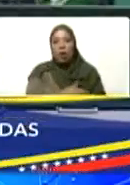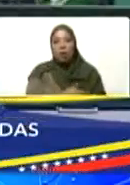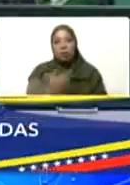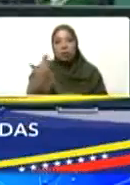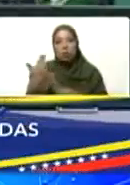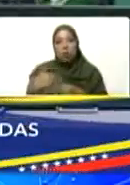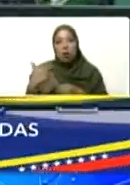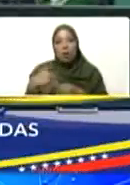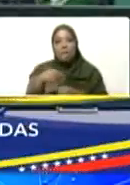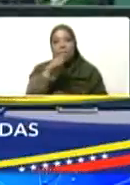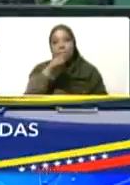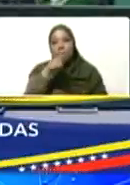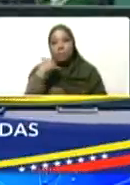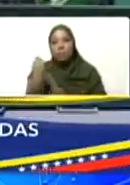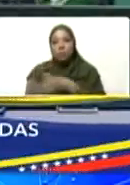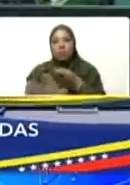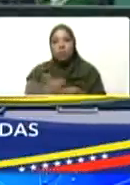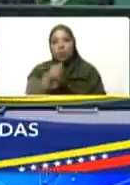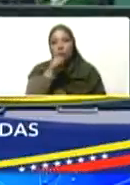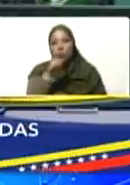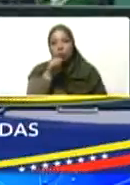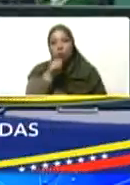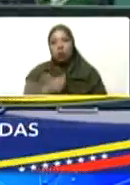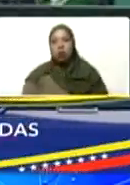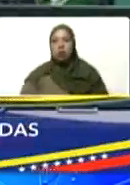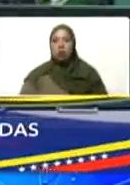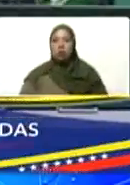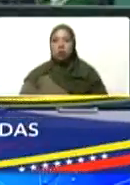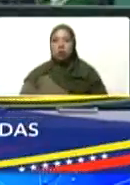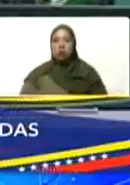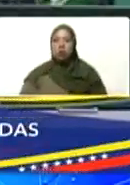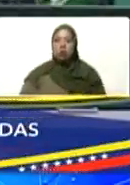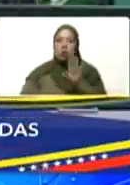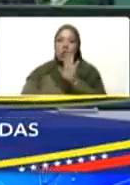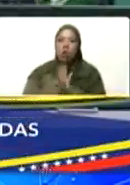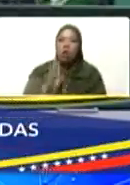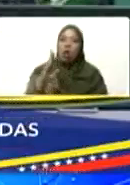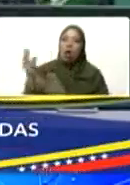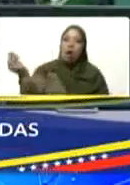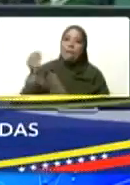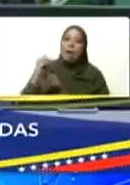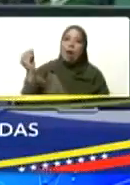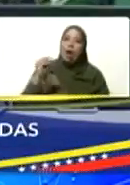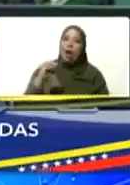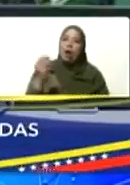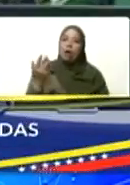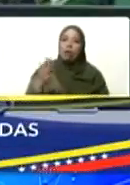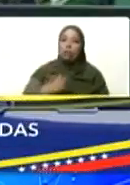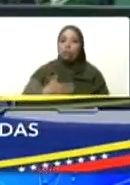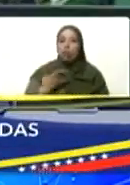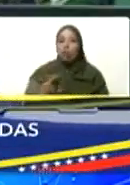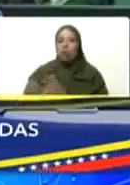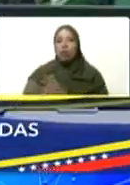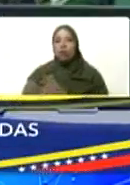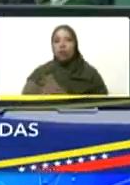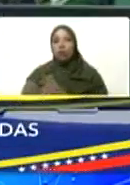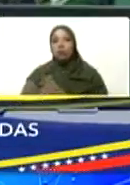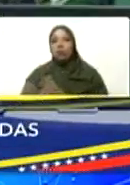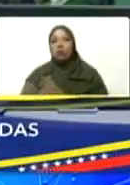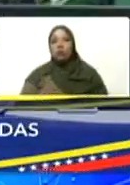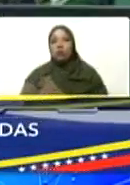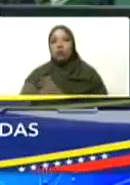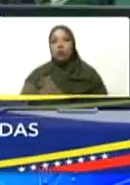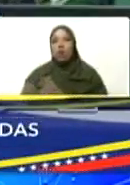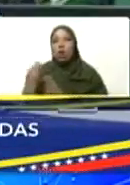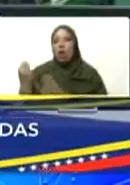está creciendo modestamente. ¿Qué va a crecer más? Va a crecer más. ¿Y qué vamos a hacer